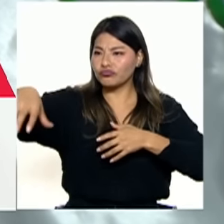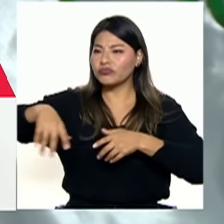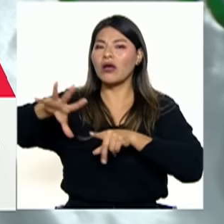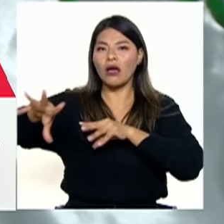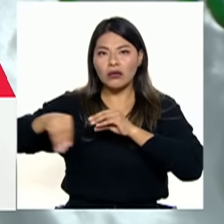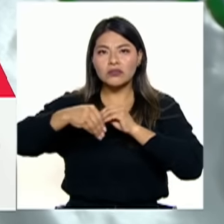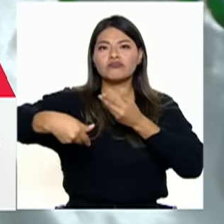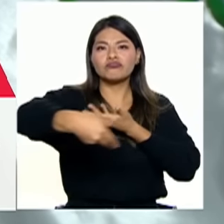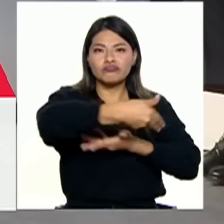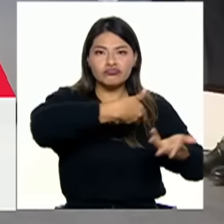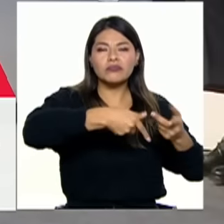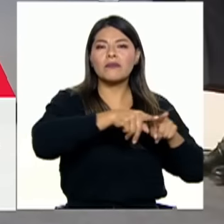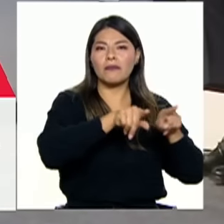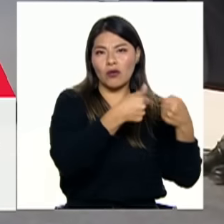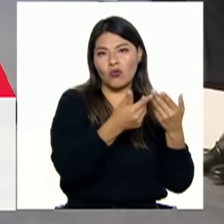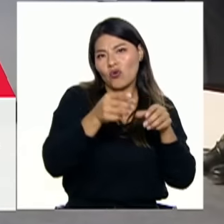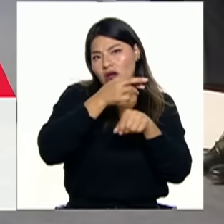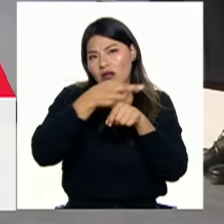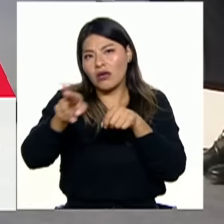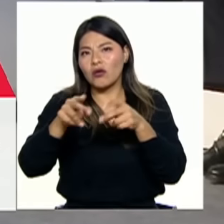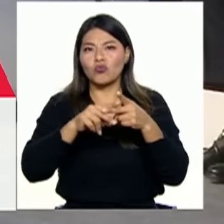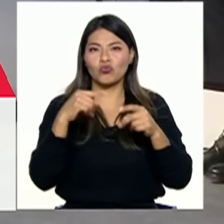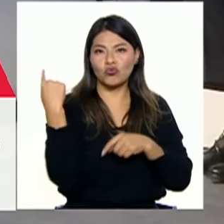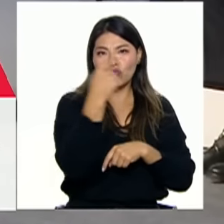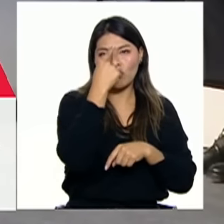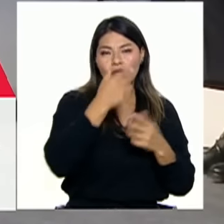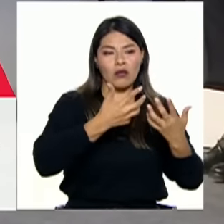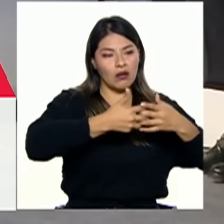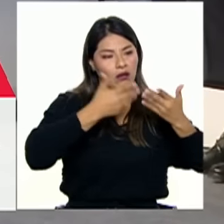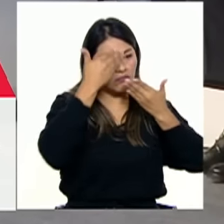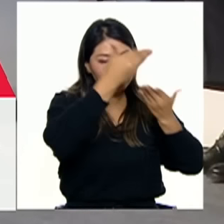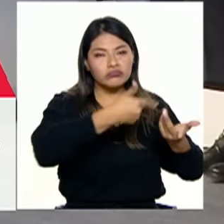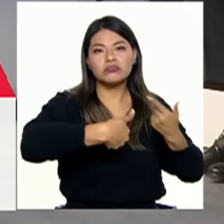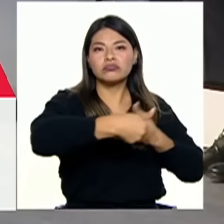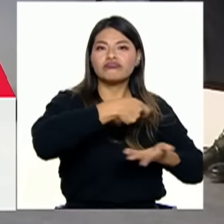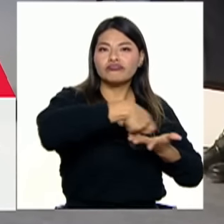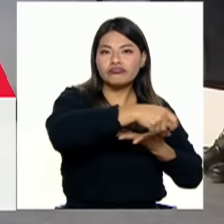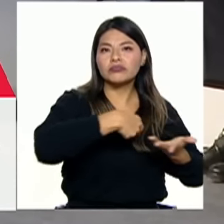los gobiernos regionales en beneficio de la industria nacional.